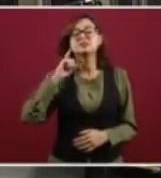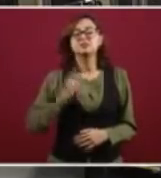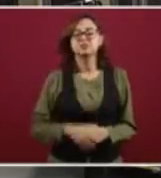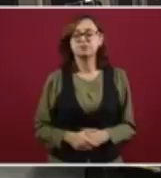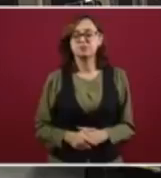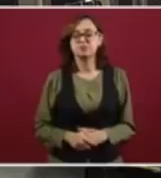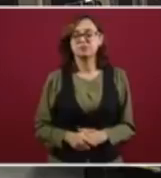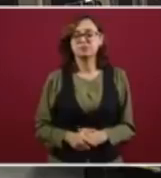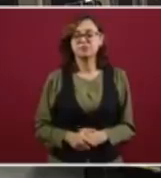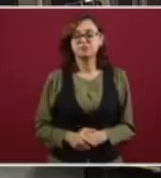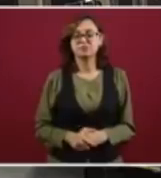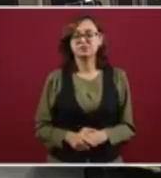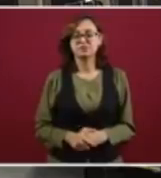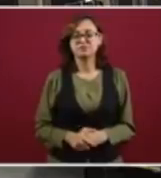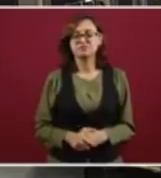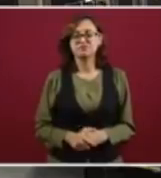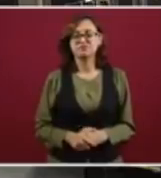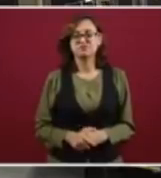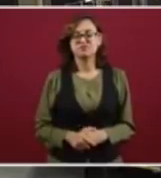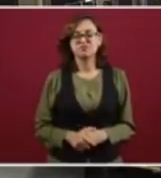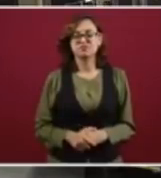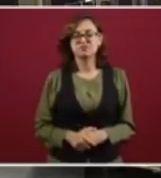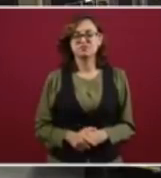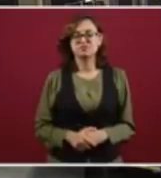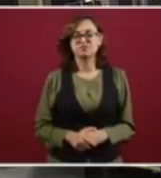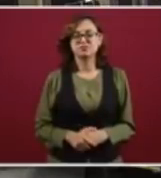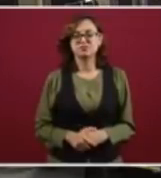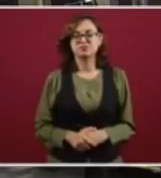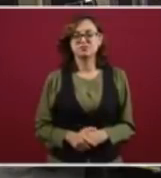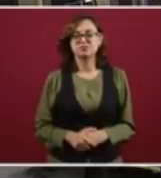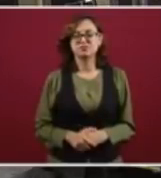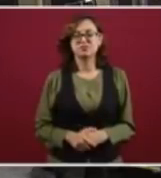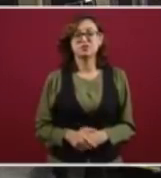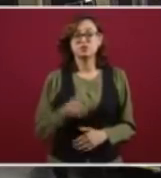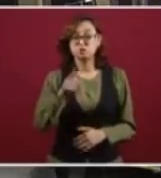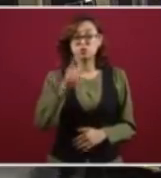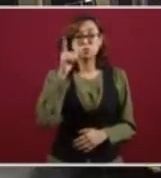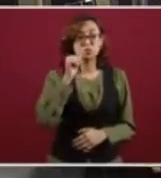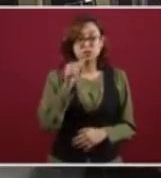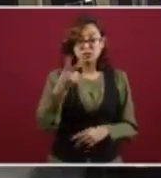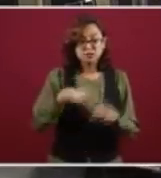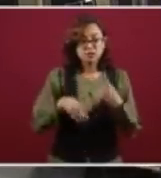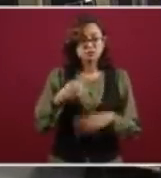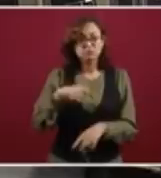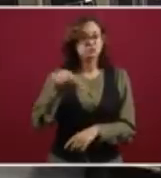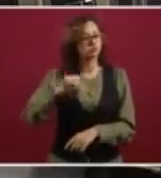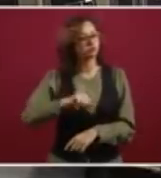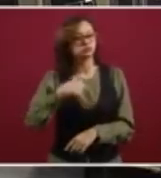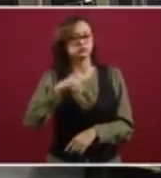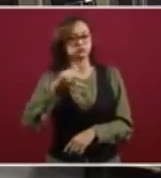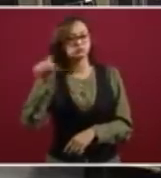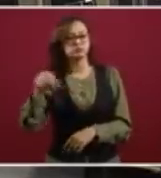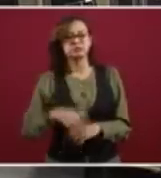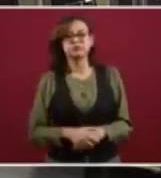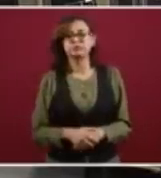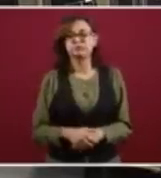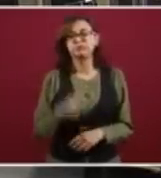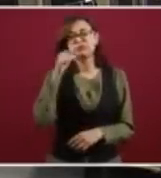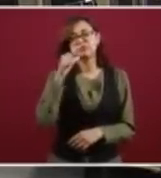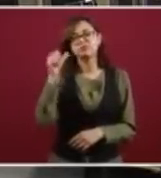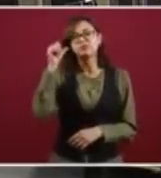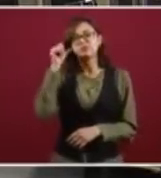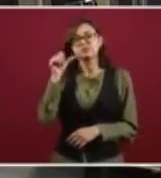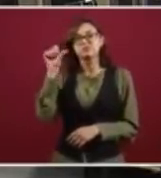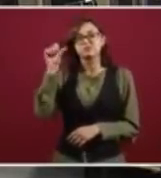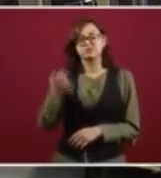A ver. Muchas gracias. ¿Pero no vas a estar mañana aquí? Ándale, pues, de una vez. En el día de ayer estuve aquí y